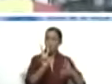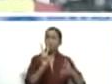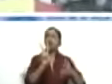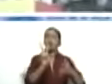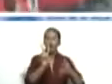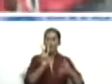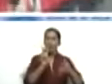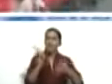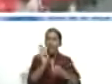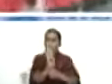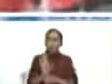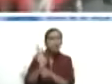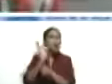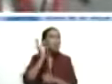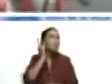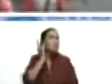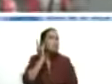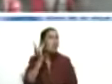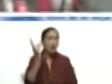a la mujer venezolana.